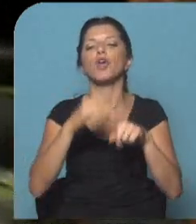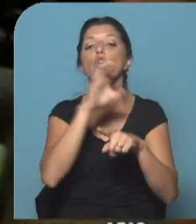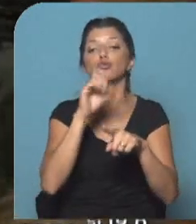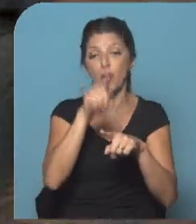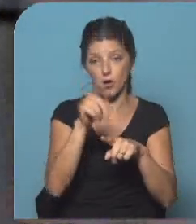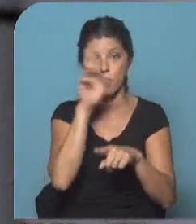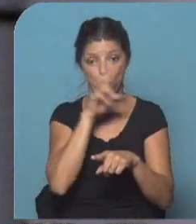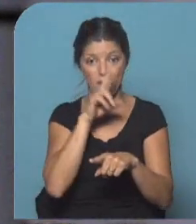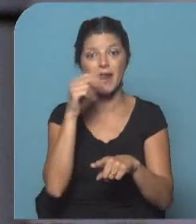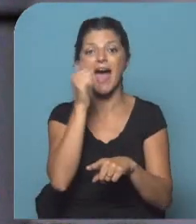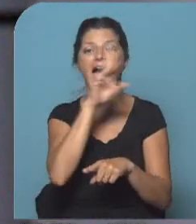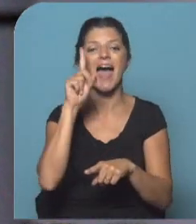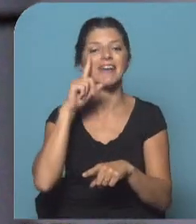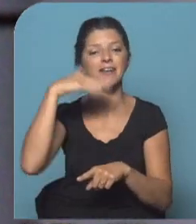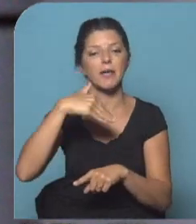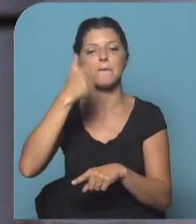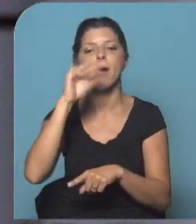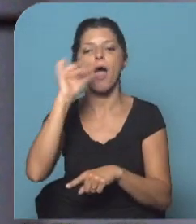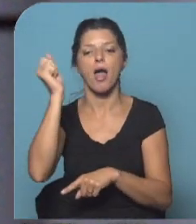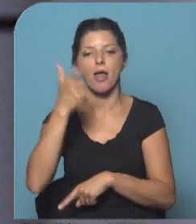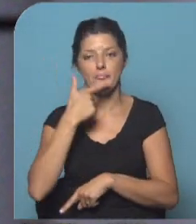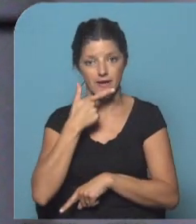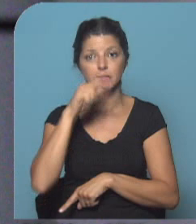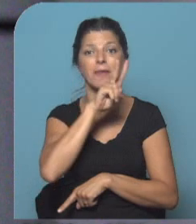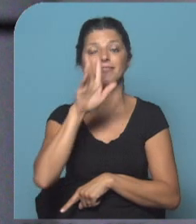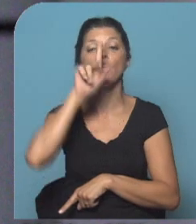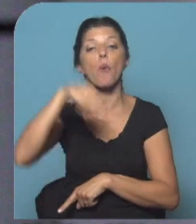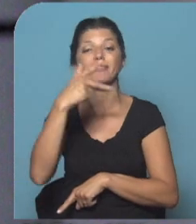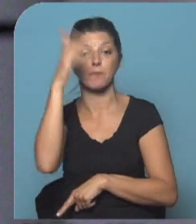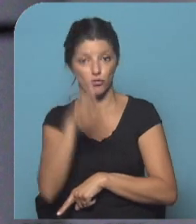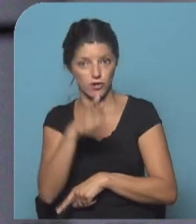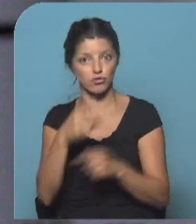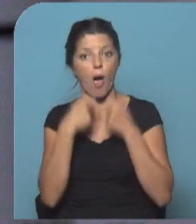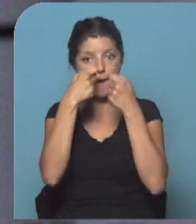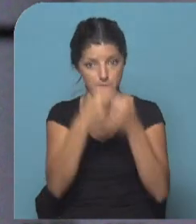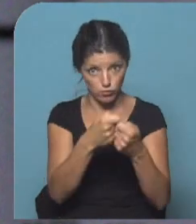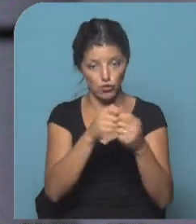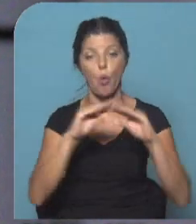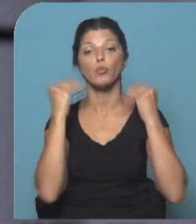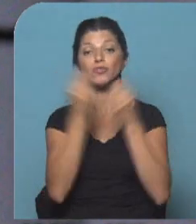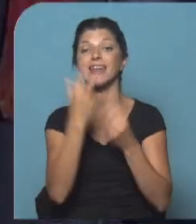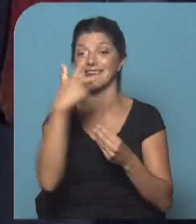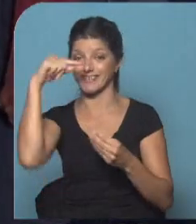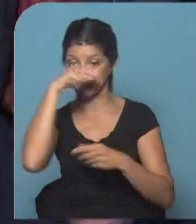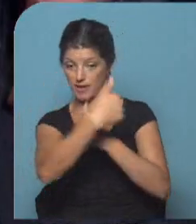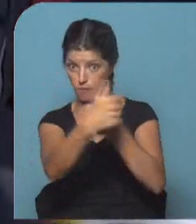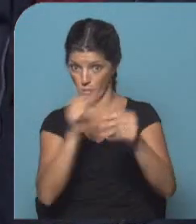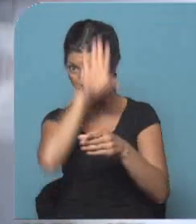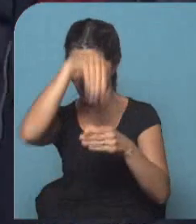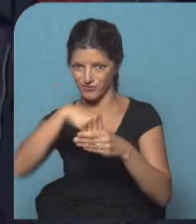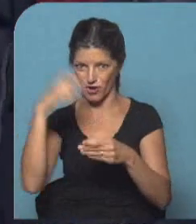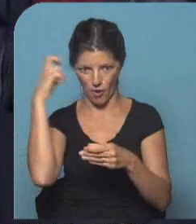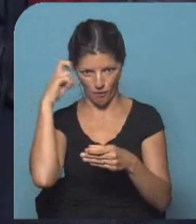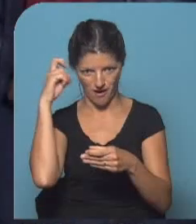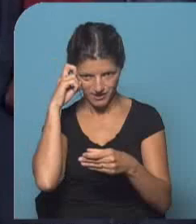Arrimadas alcanzaron sorpresivamente el 25,3% de los votos y 37 escaños en el Parlamento, un triunfo